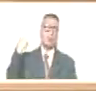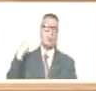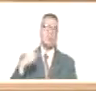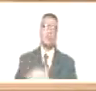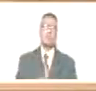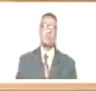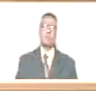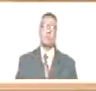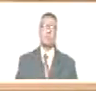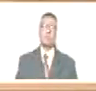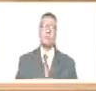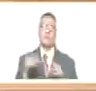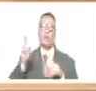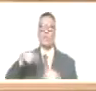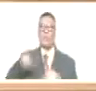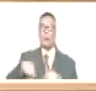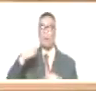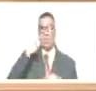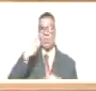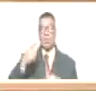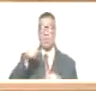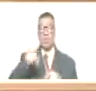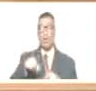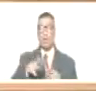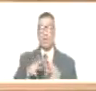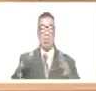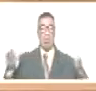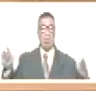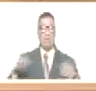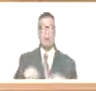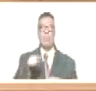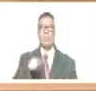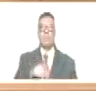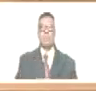pero nunca se había visto en estas magnitudes.